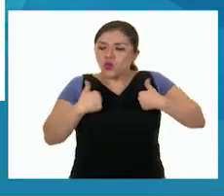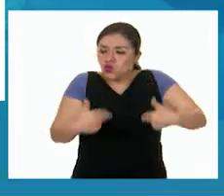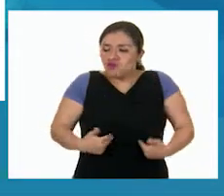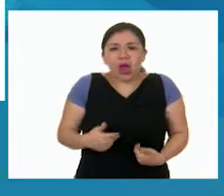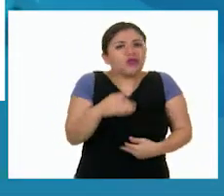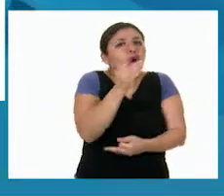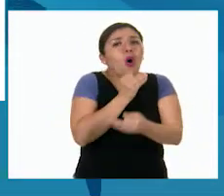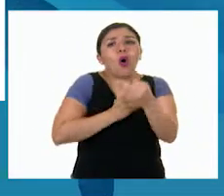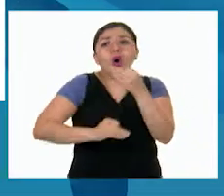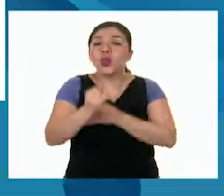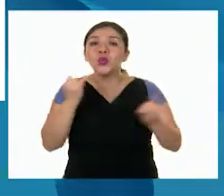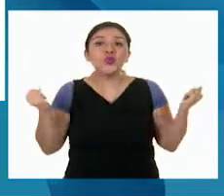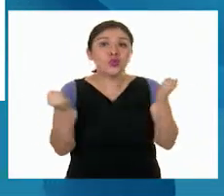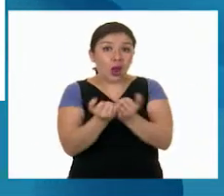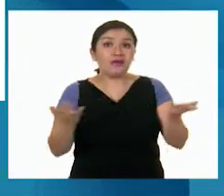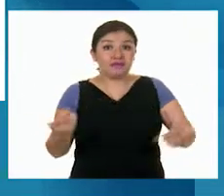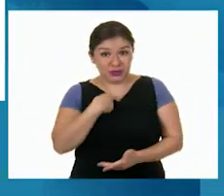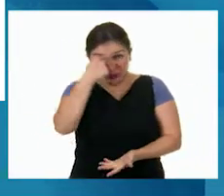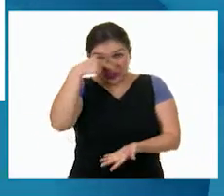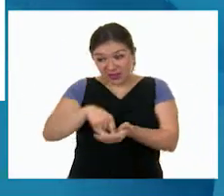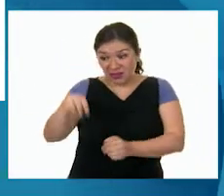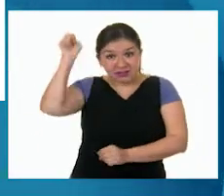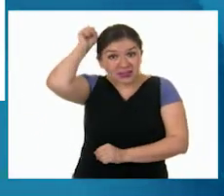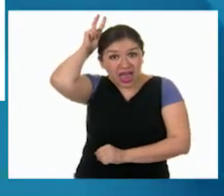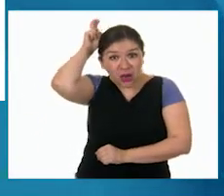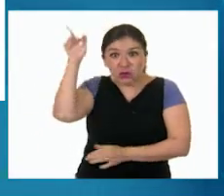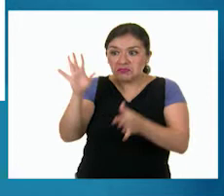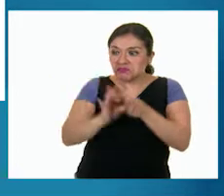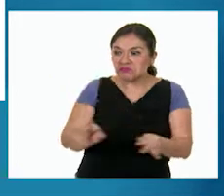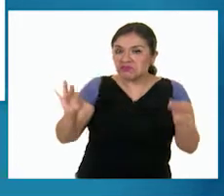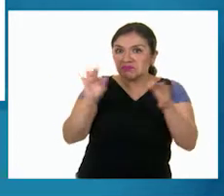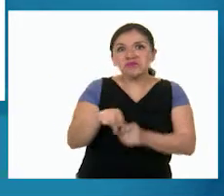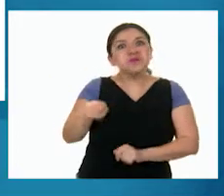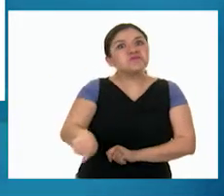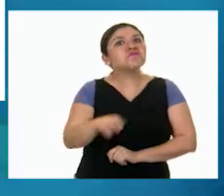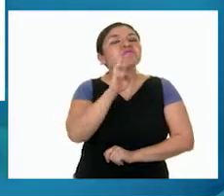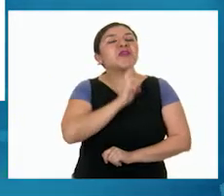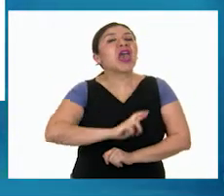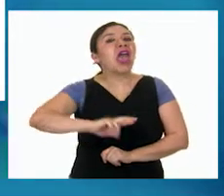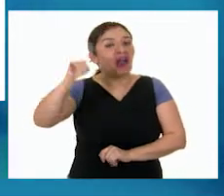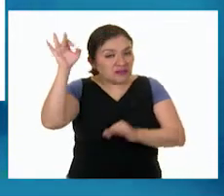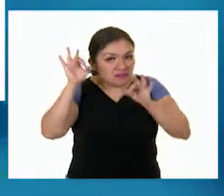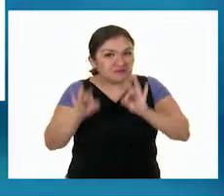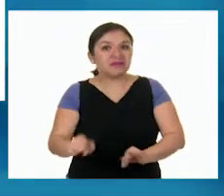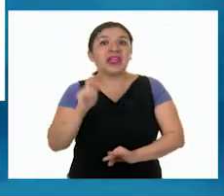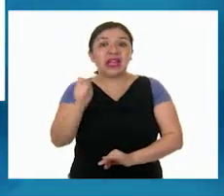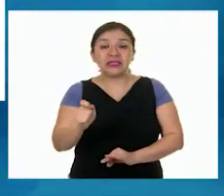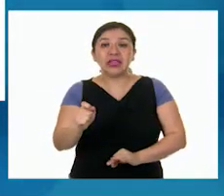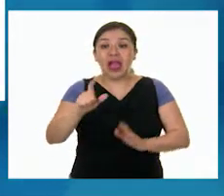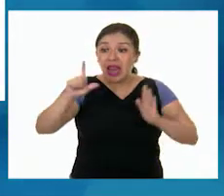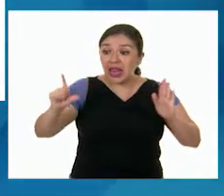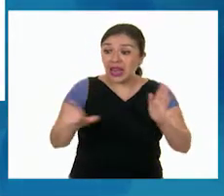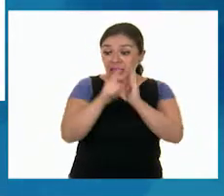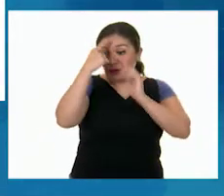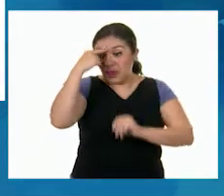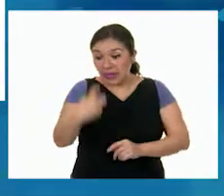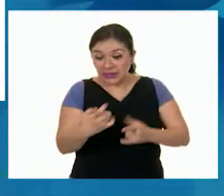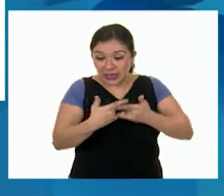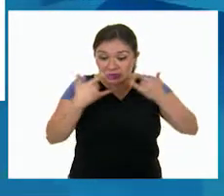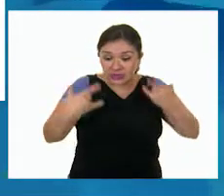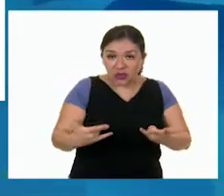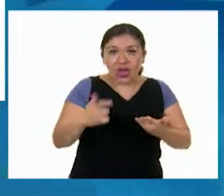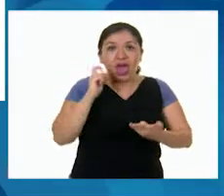¿verdad? Uh-huh. Y creo que Raulito lo ha dicho de una manera inmejorable. La enseñanza de esta fábula,